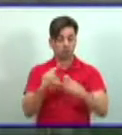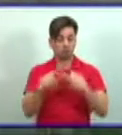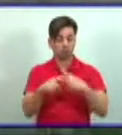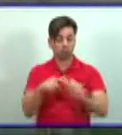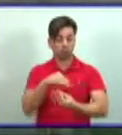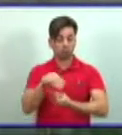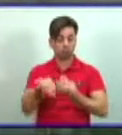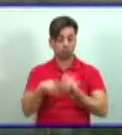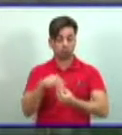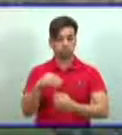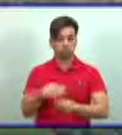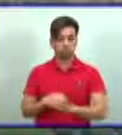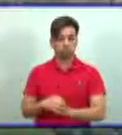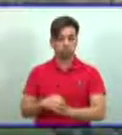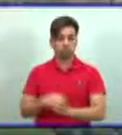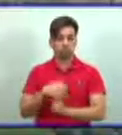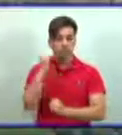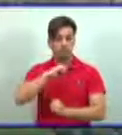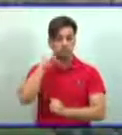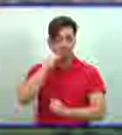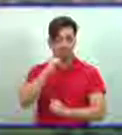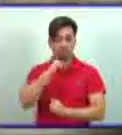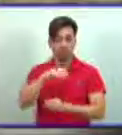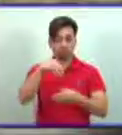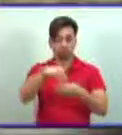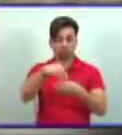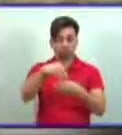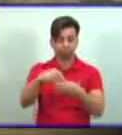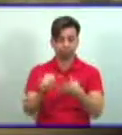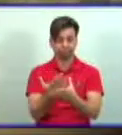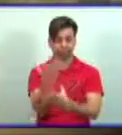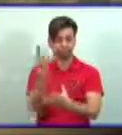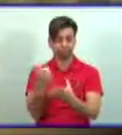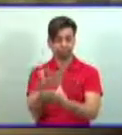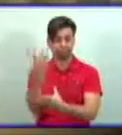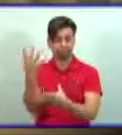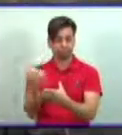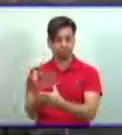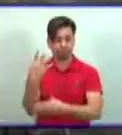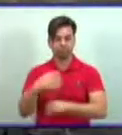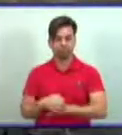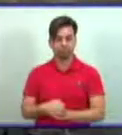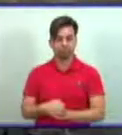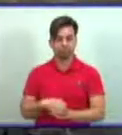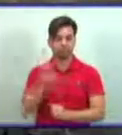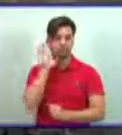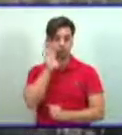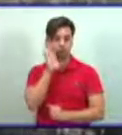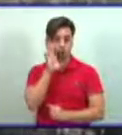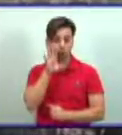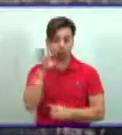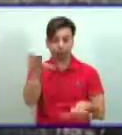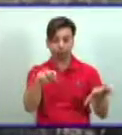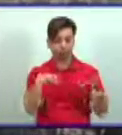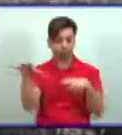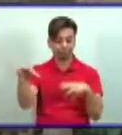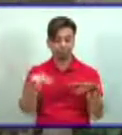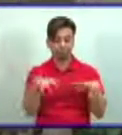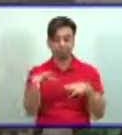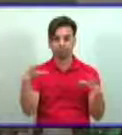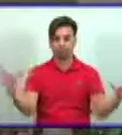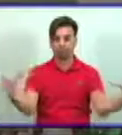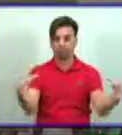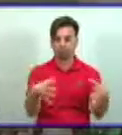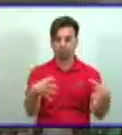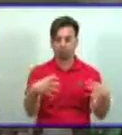zonas verdes y jardines en los grandes núcleos urbanos. Reciclar residuos para minimizar el impacto medioambiental que suponen las